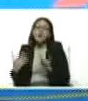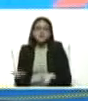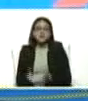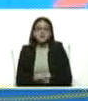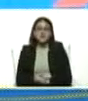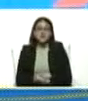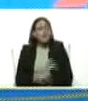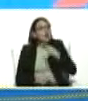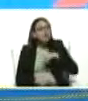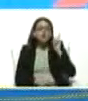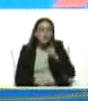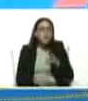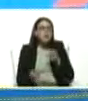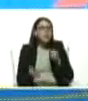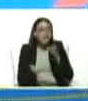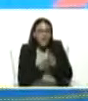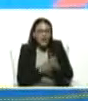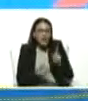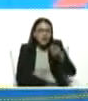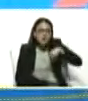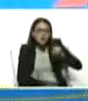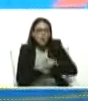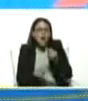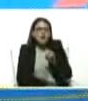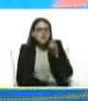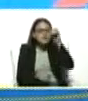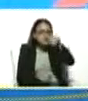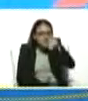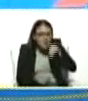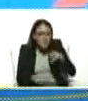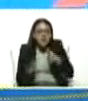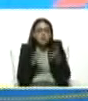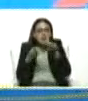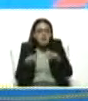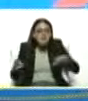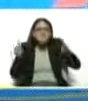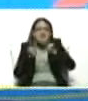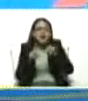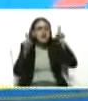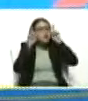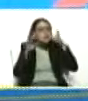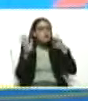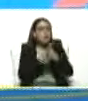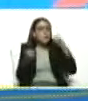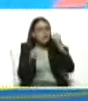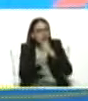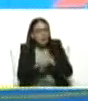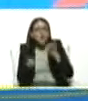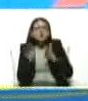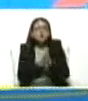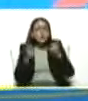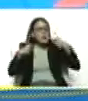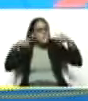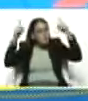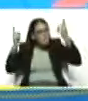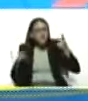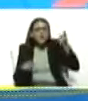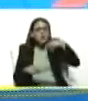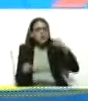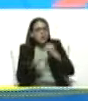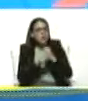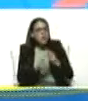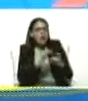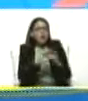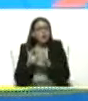Aquí lo que hay que sembrar es valores, el valor del trabajo. Para la prosperidad. Nunca se llegará a un país